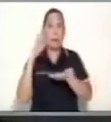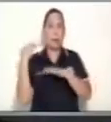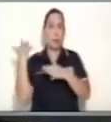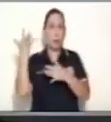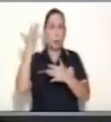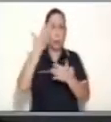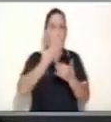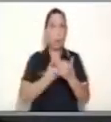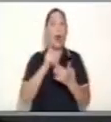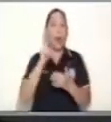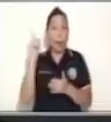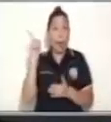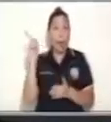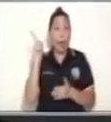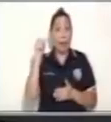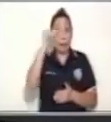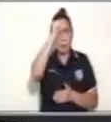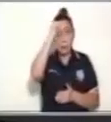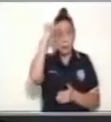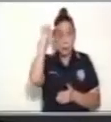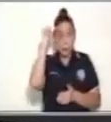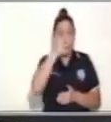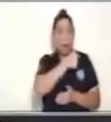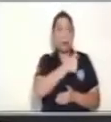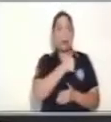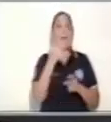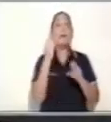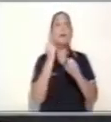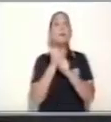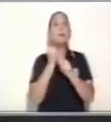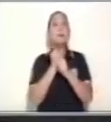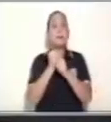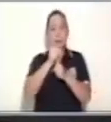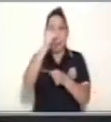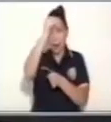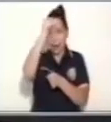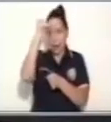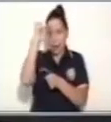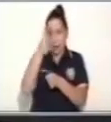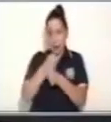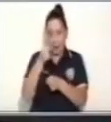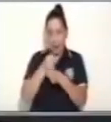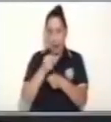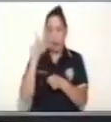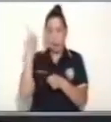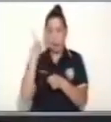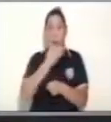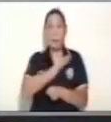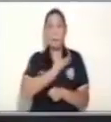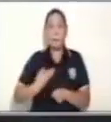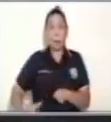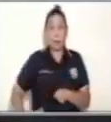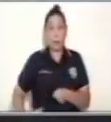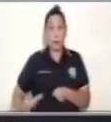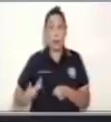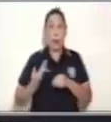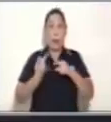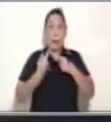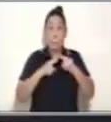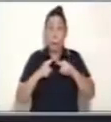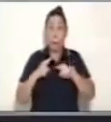de la República, Alejandro Yamatei. Y en el transcurso fueron sucediendo más y